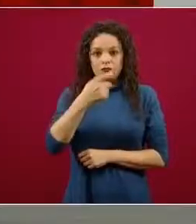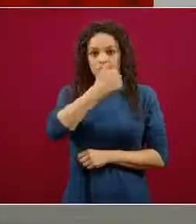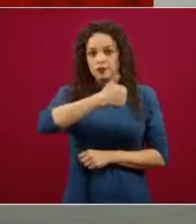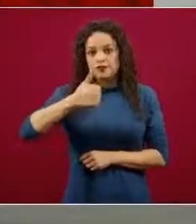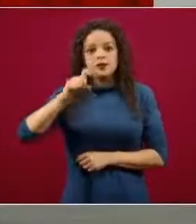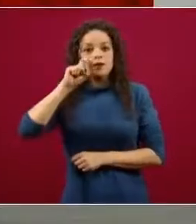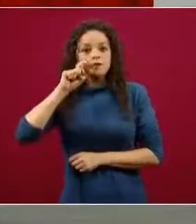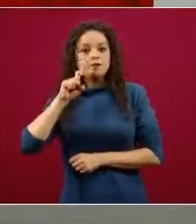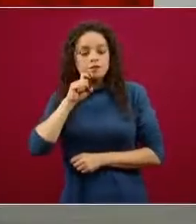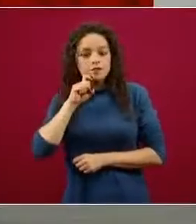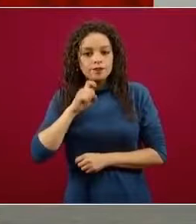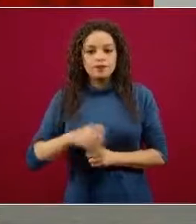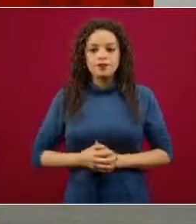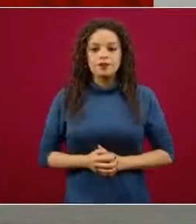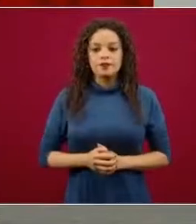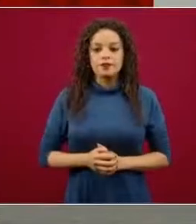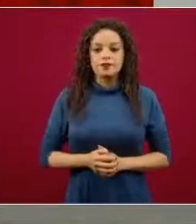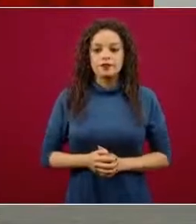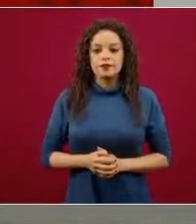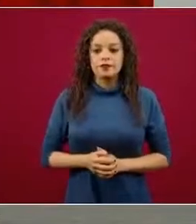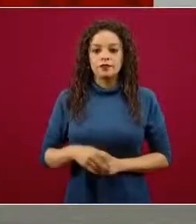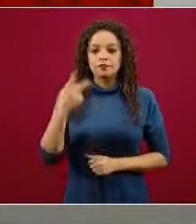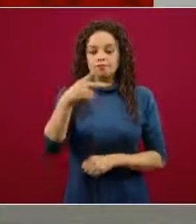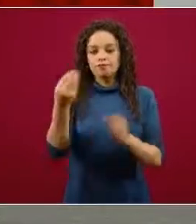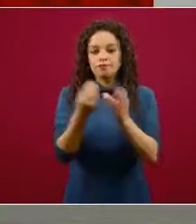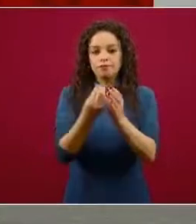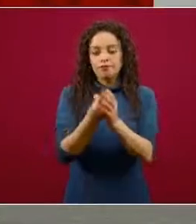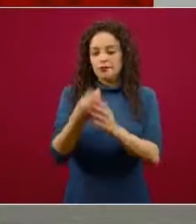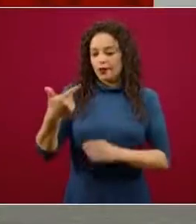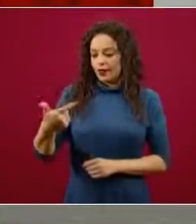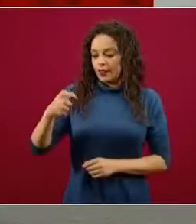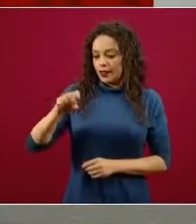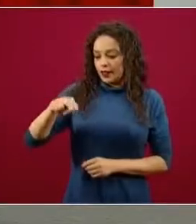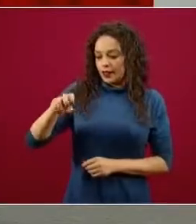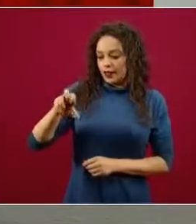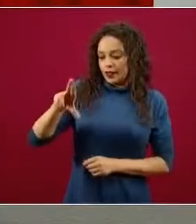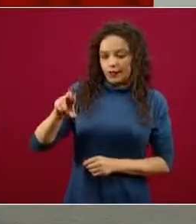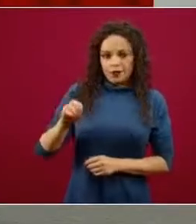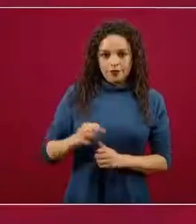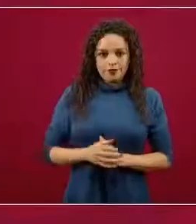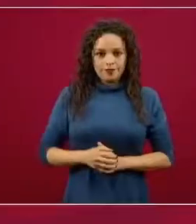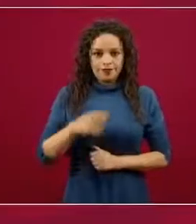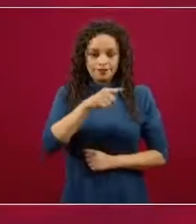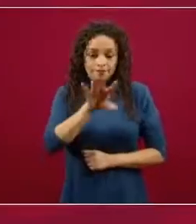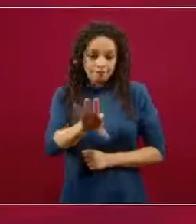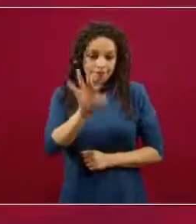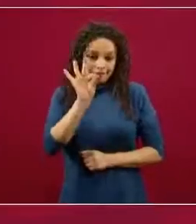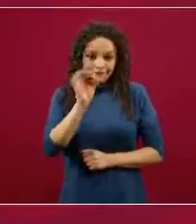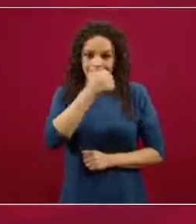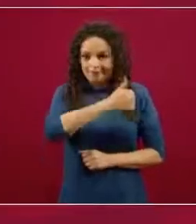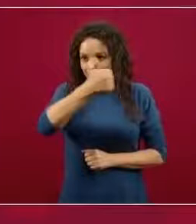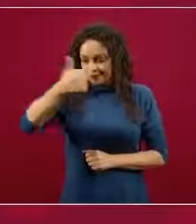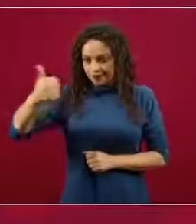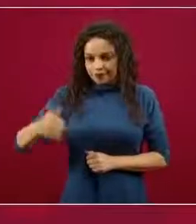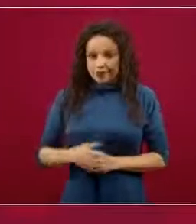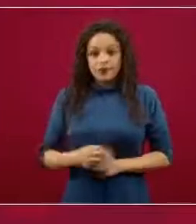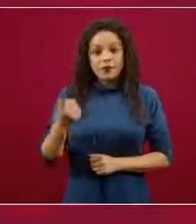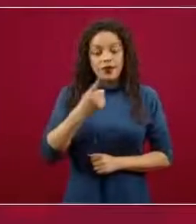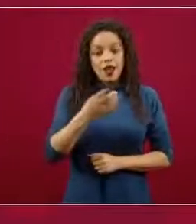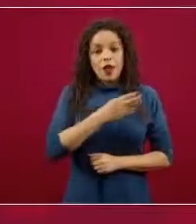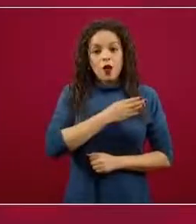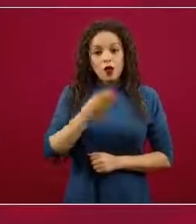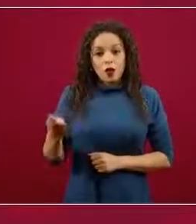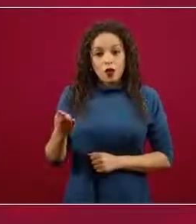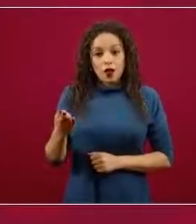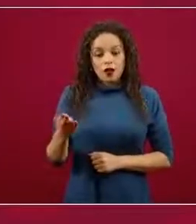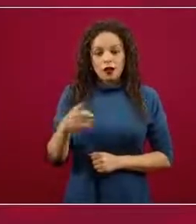y orientaciones de género. Y qué bueno que ocurrió la marcha. El día